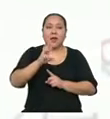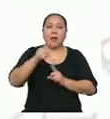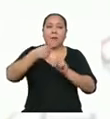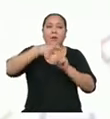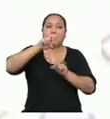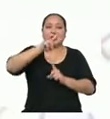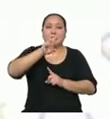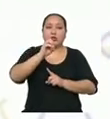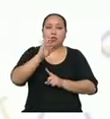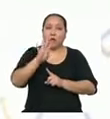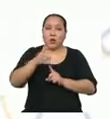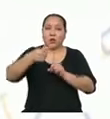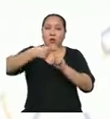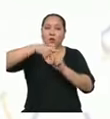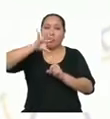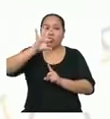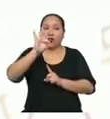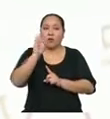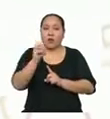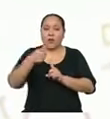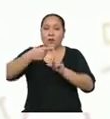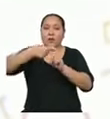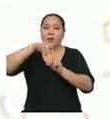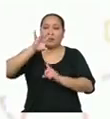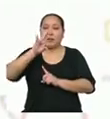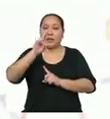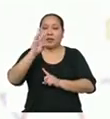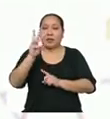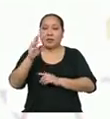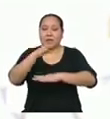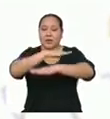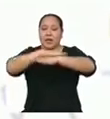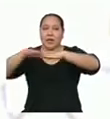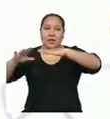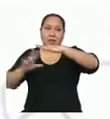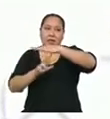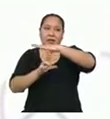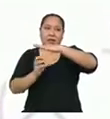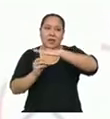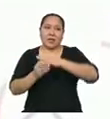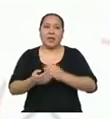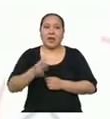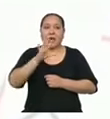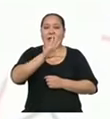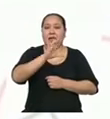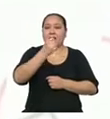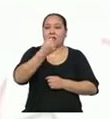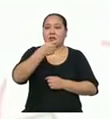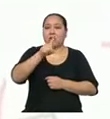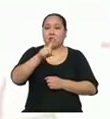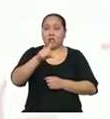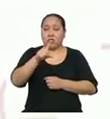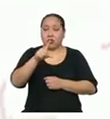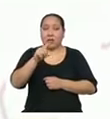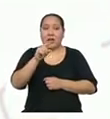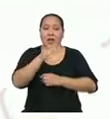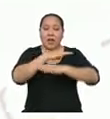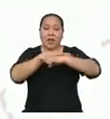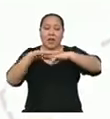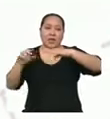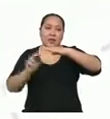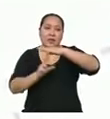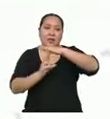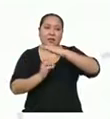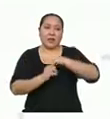90 más 76. Todo entre 30. Lo que equivale a 511 entre 30. Nos